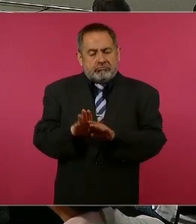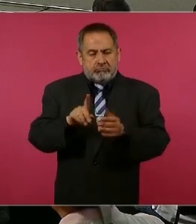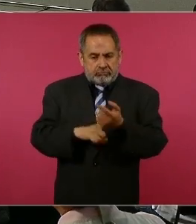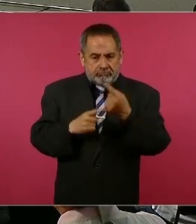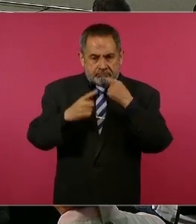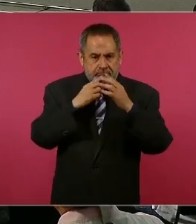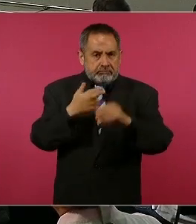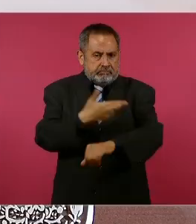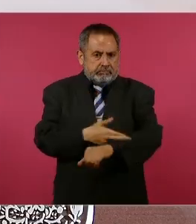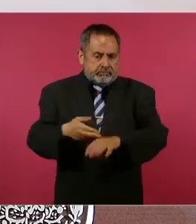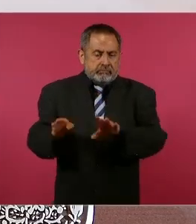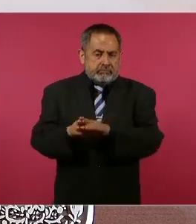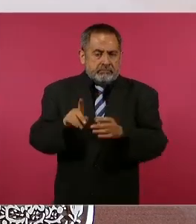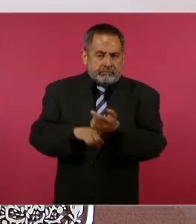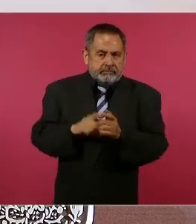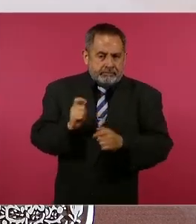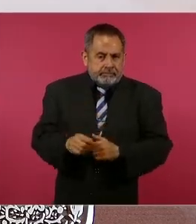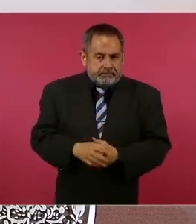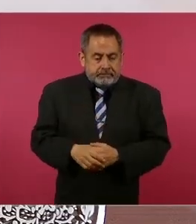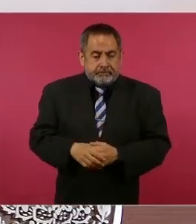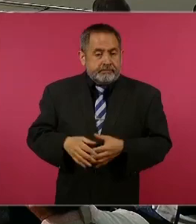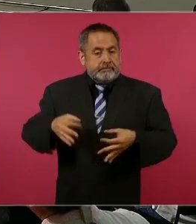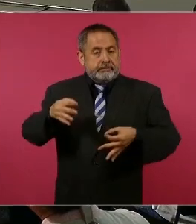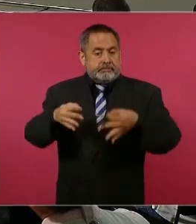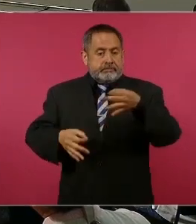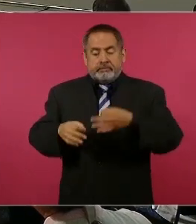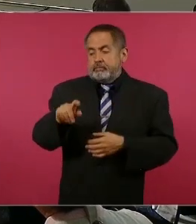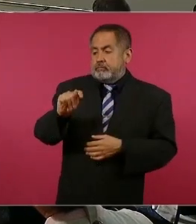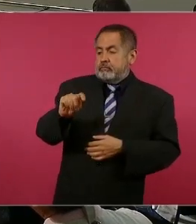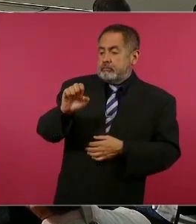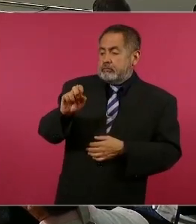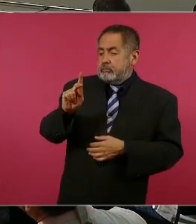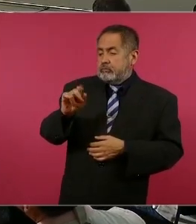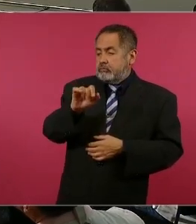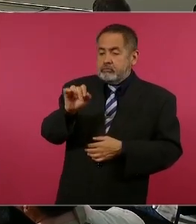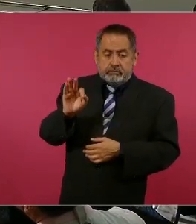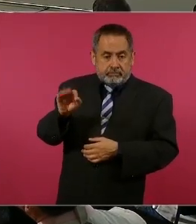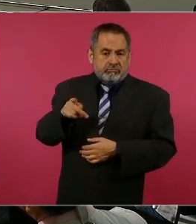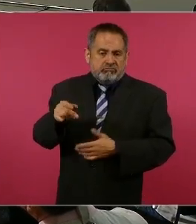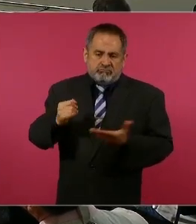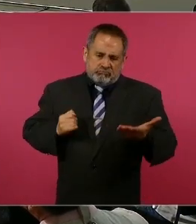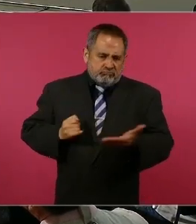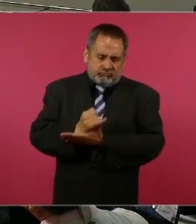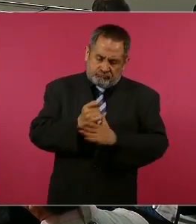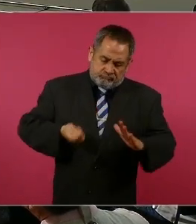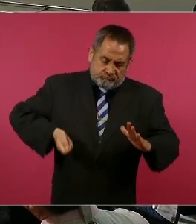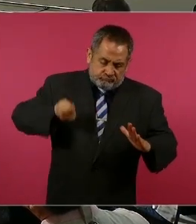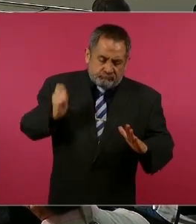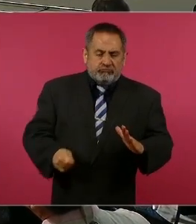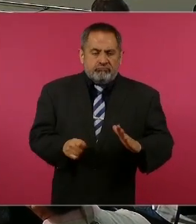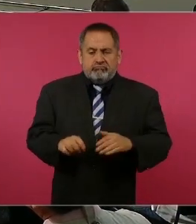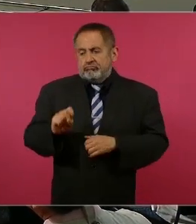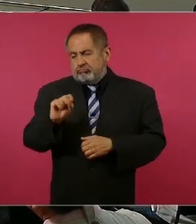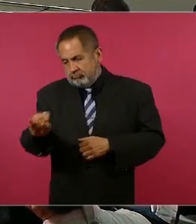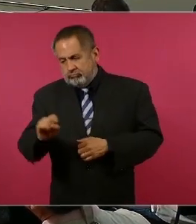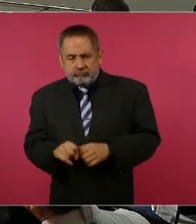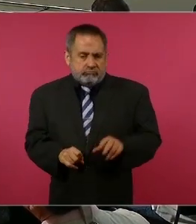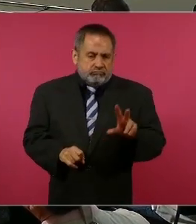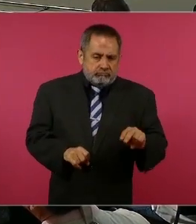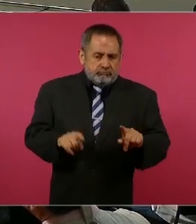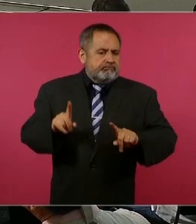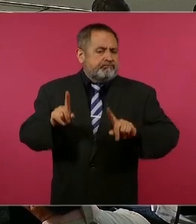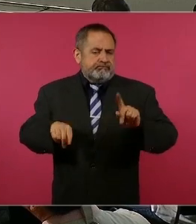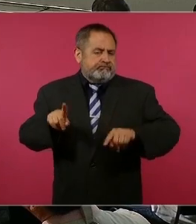y le toca al tribunal definir finalmente el desahogo de estas